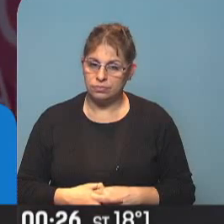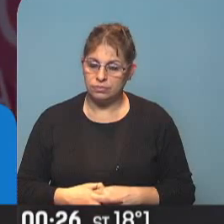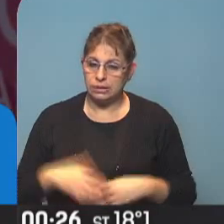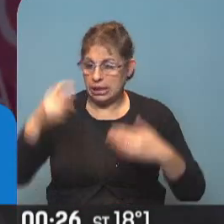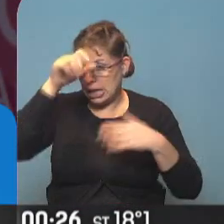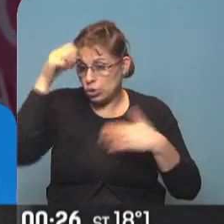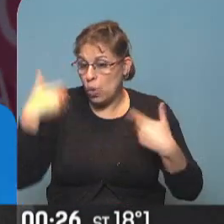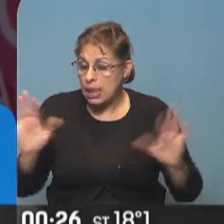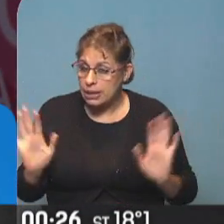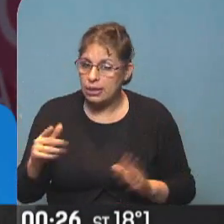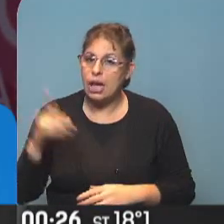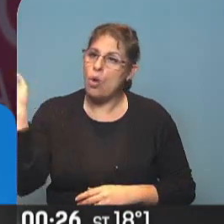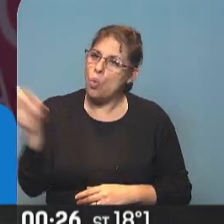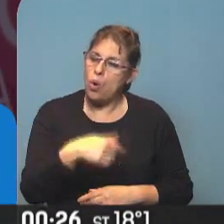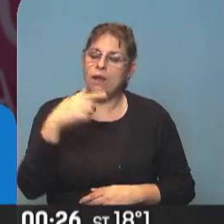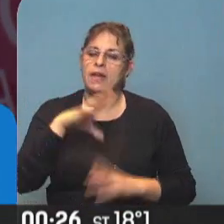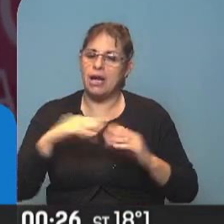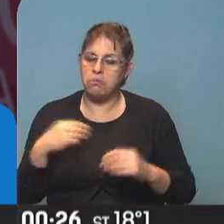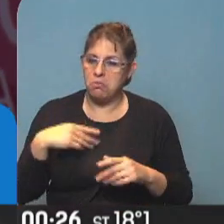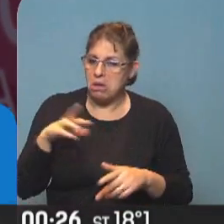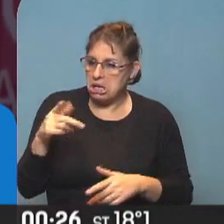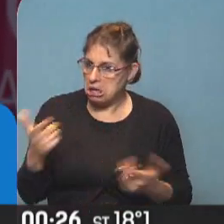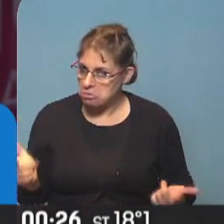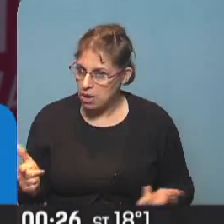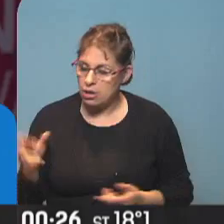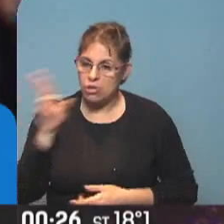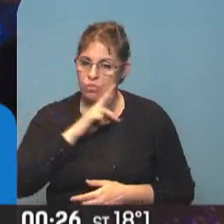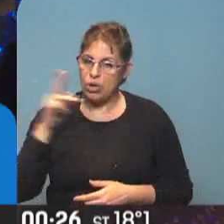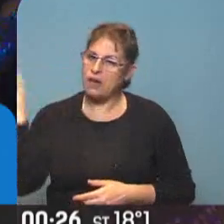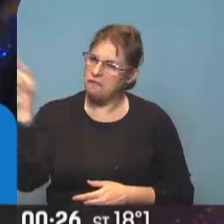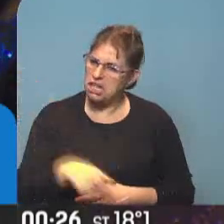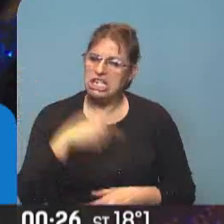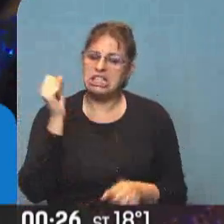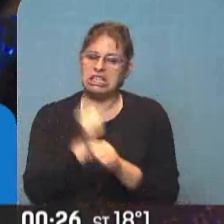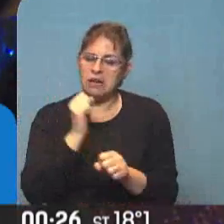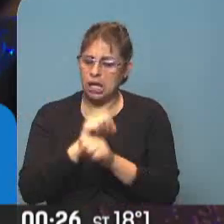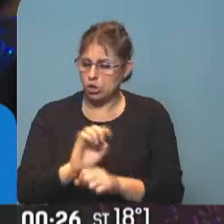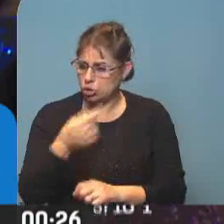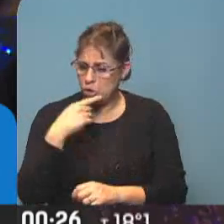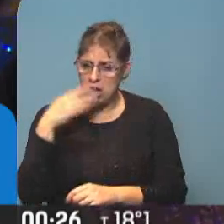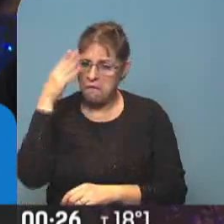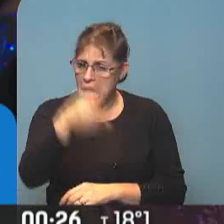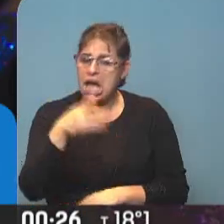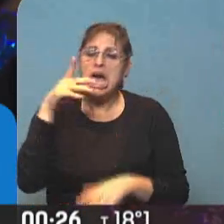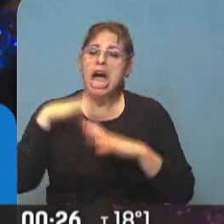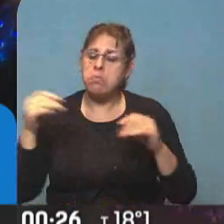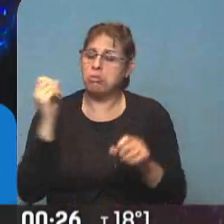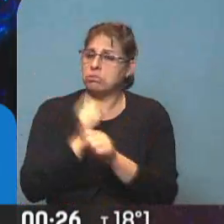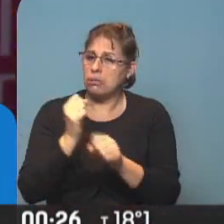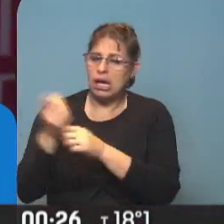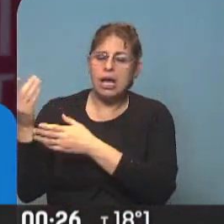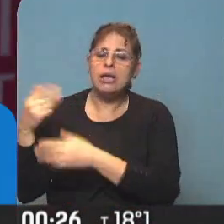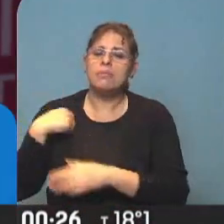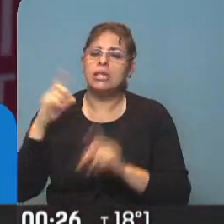casualidad, ¿no? Yo volví a Japón, no tenía pareja. Y ella vino a trabajar sola a Japón y nos presentó